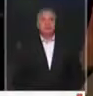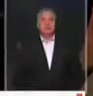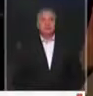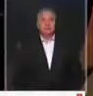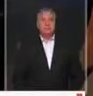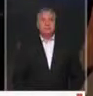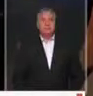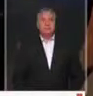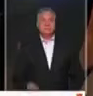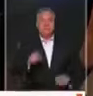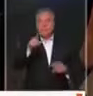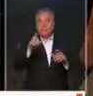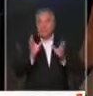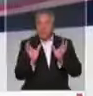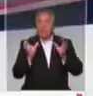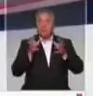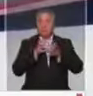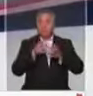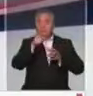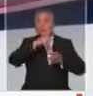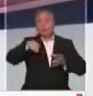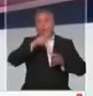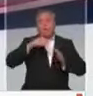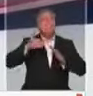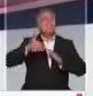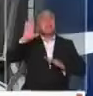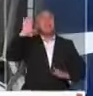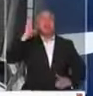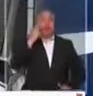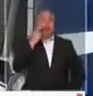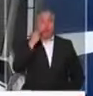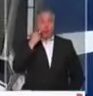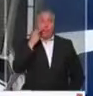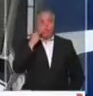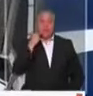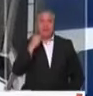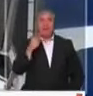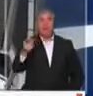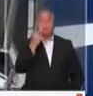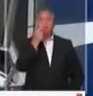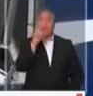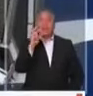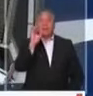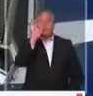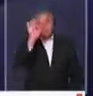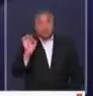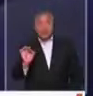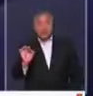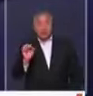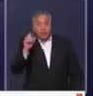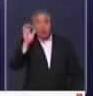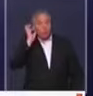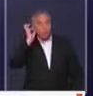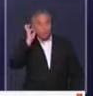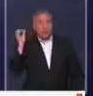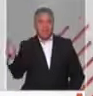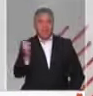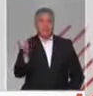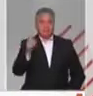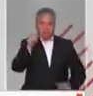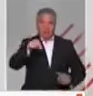Una institución conformada en su mayoría por hombres. Solo el 20% de sus filas tienen mujeres. Eso está